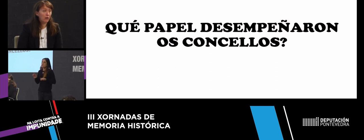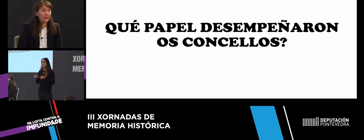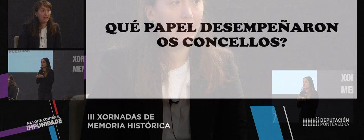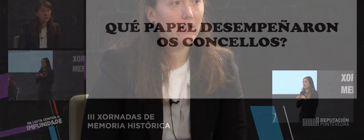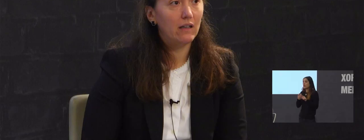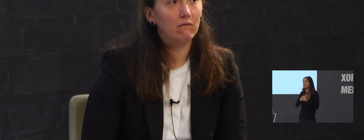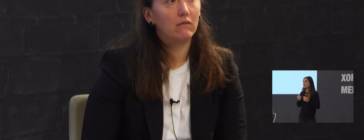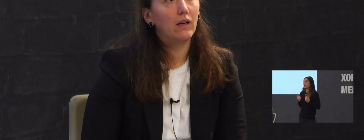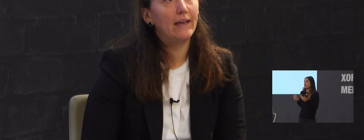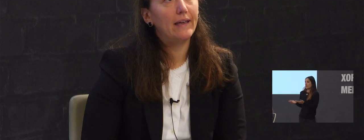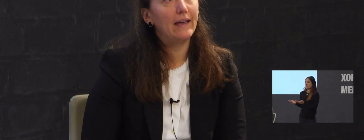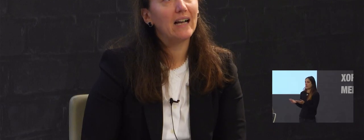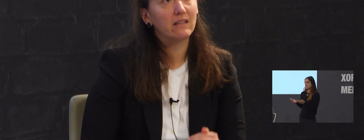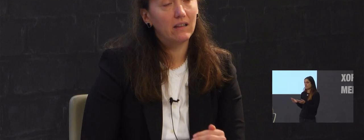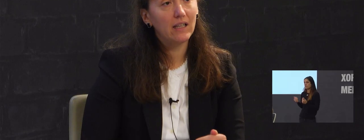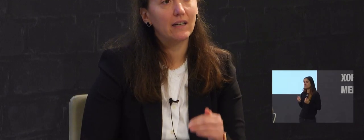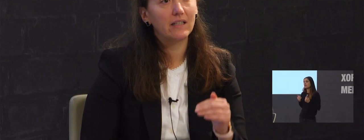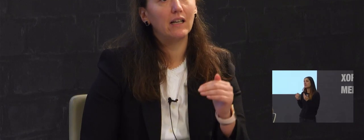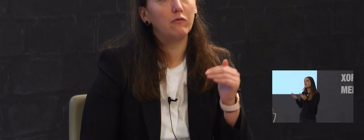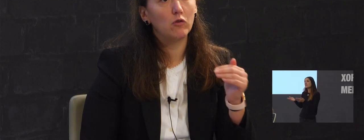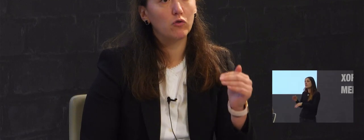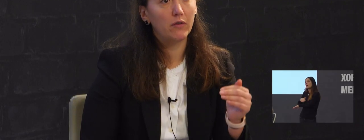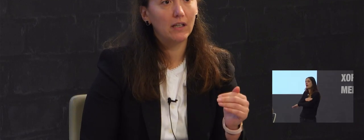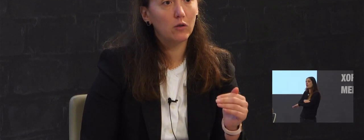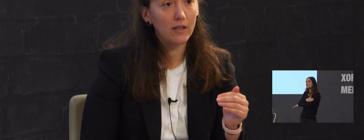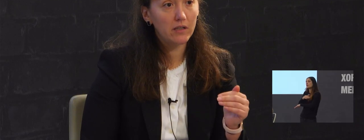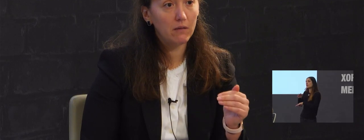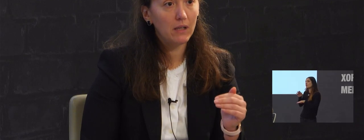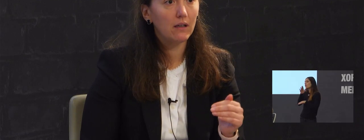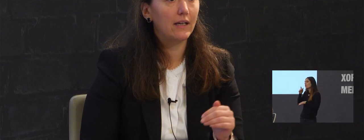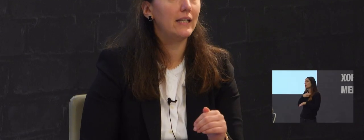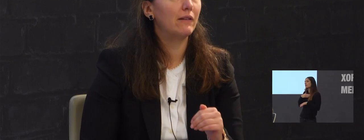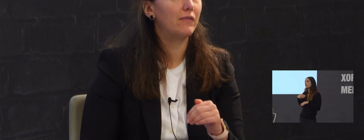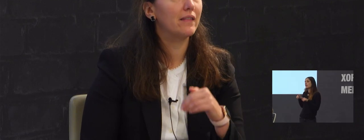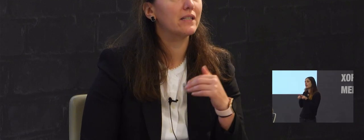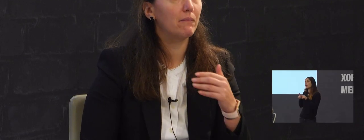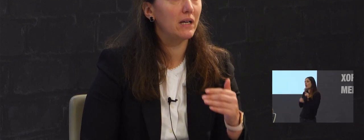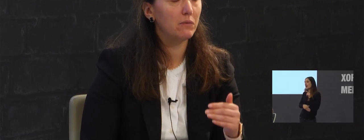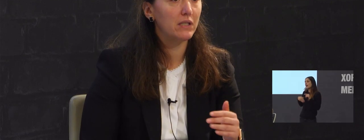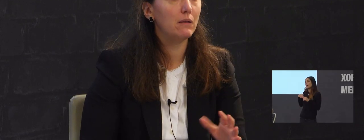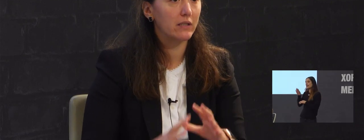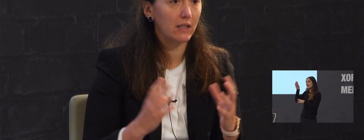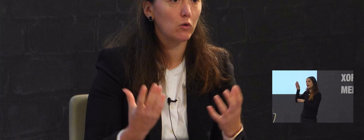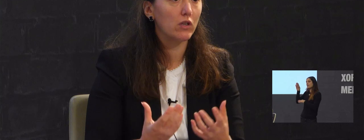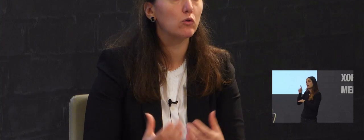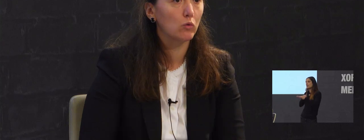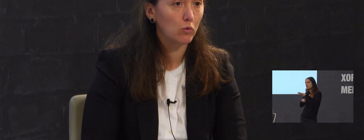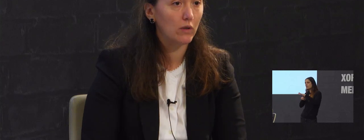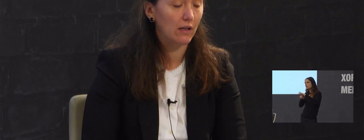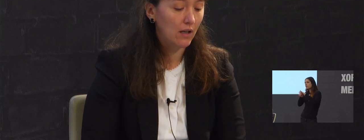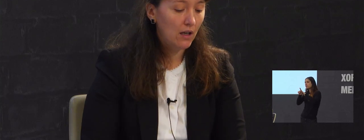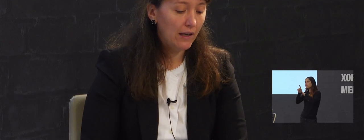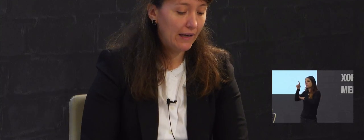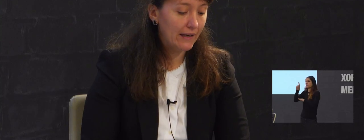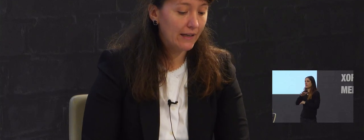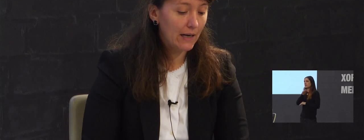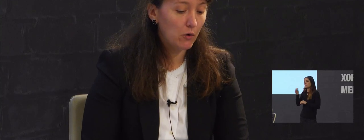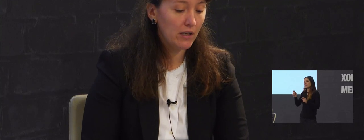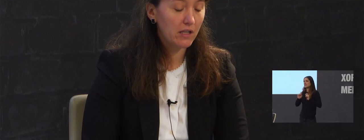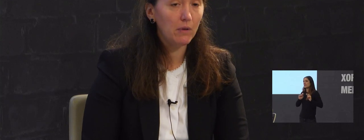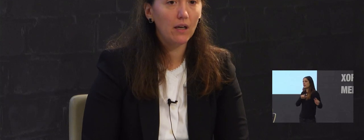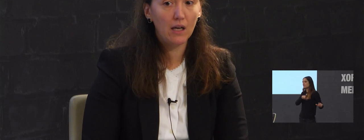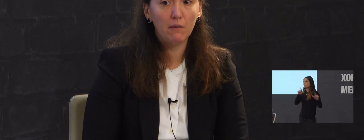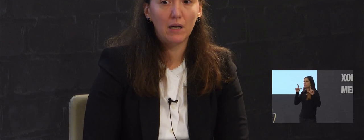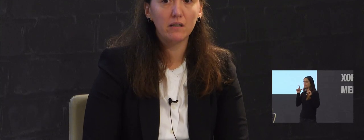porque querían ascender na escalafón social do réxime, querían facerse máis visibles dentro da estructura que